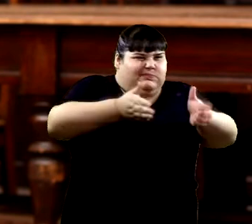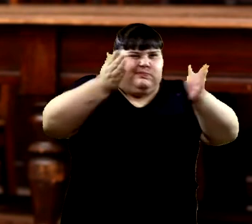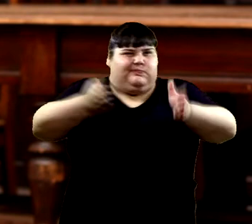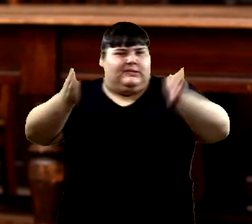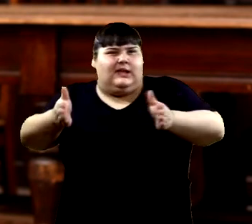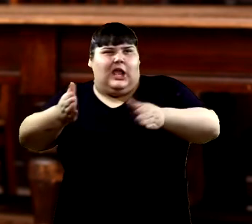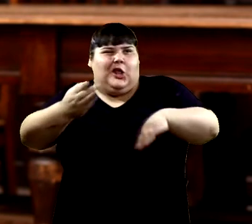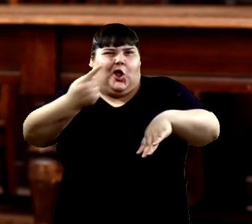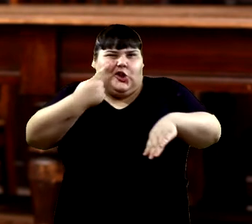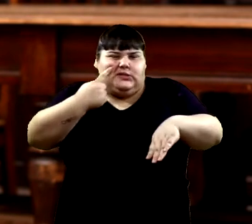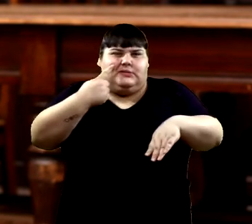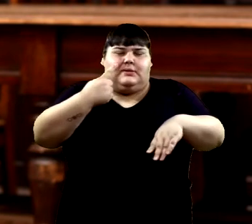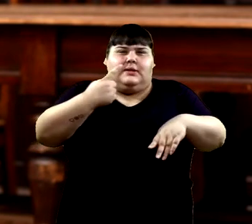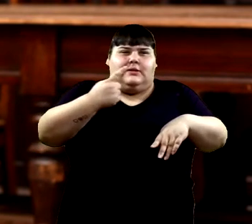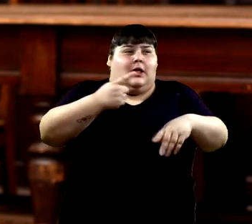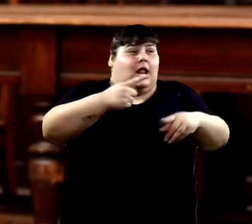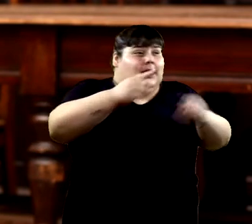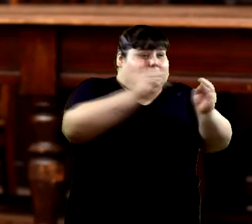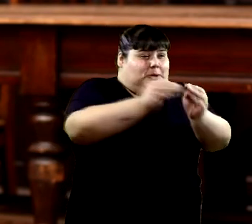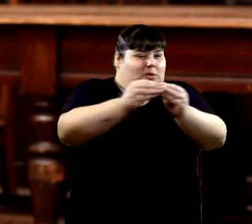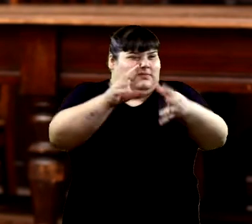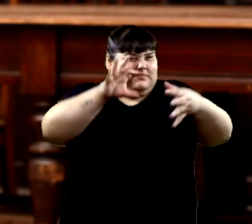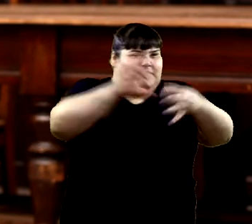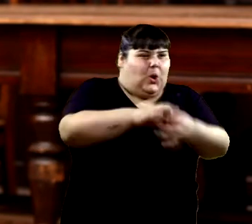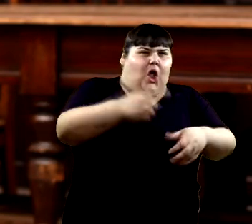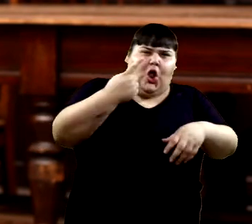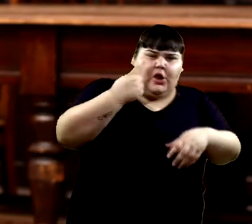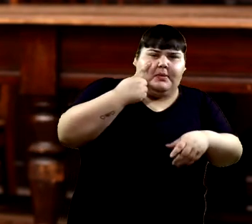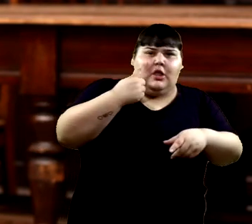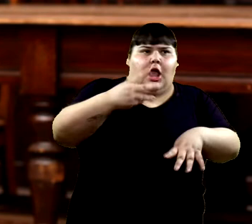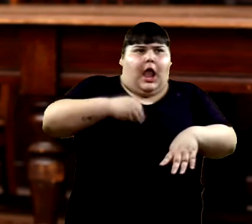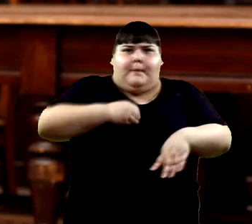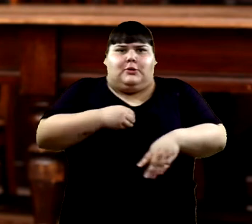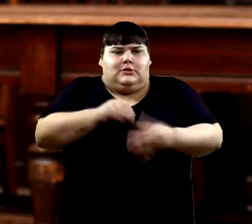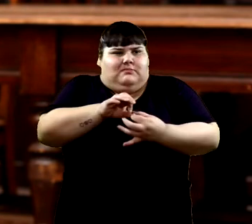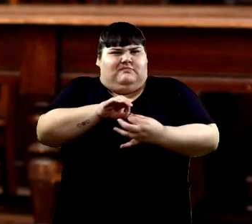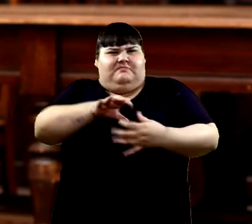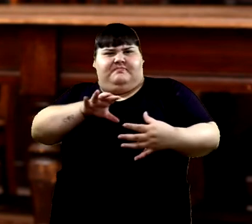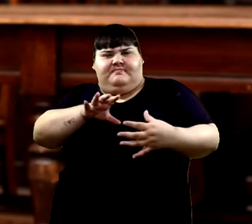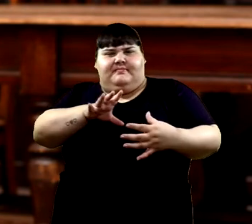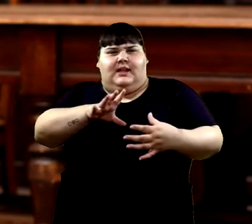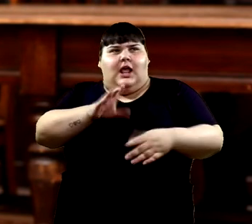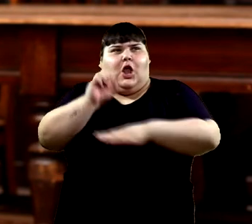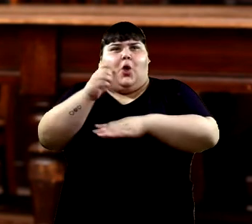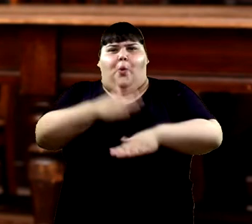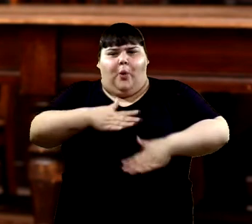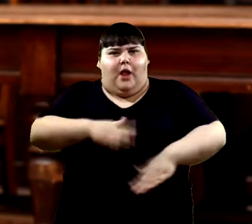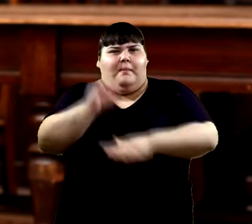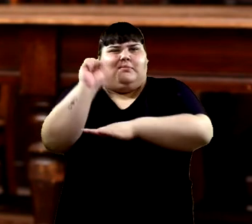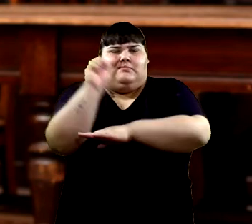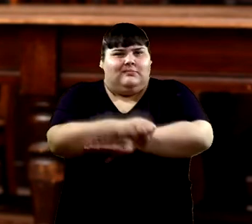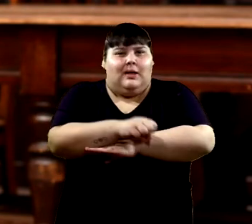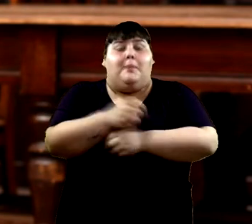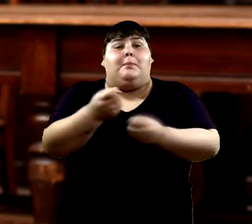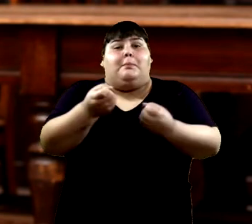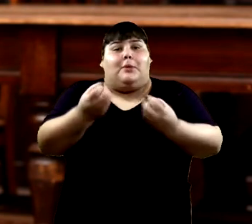cabeza. Todo pasaba por un conocimiento y no pasaba por la emoción. El cuerpo tampoco era tenido en cuenta. Entonces, el desaprender fue volver